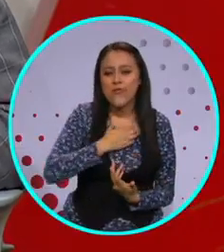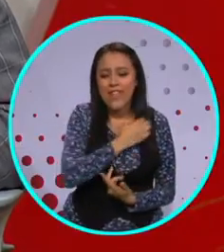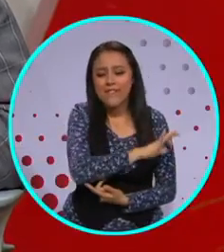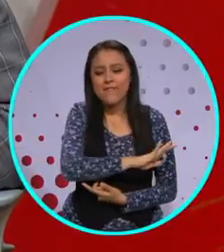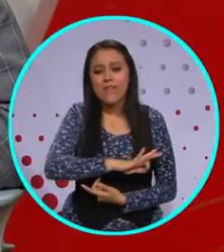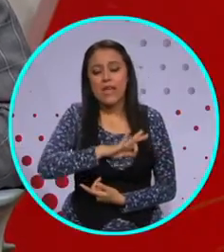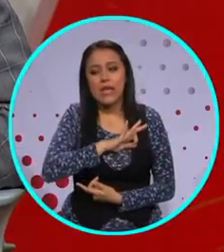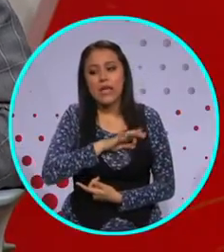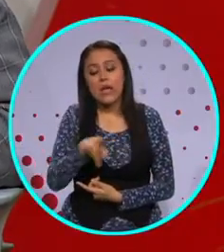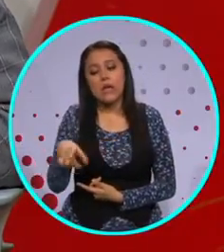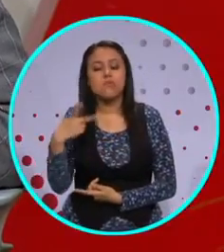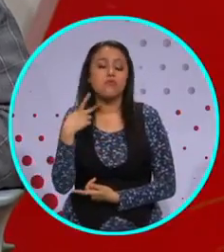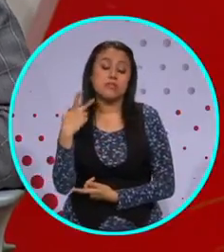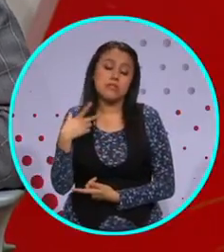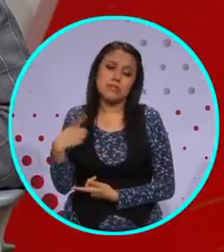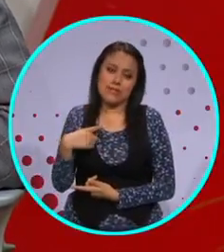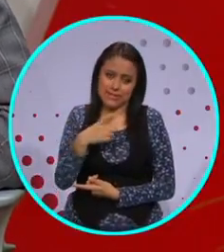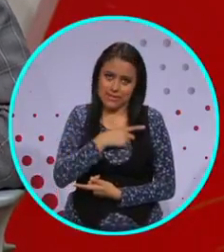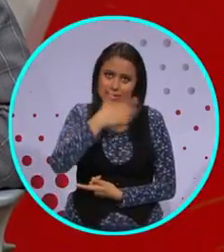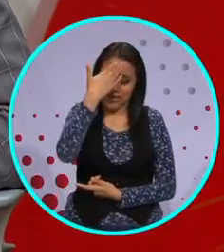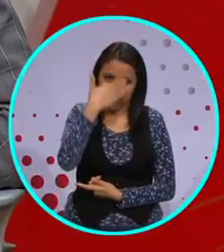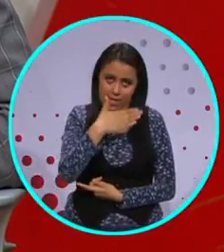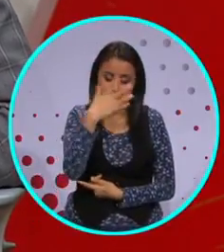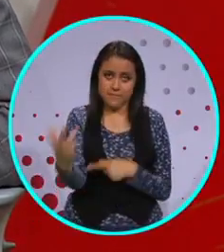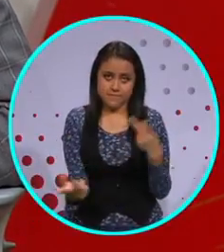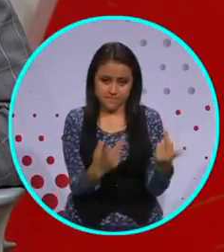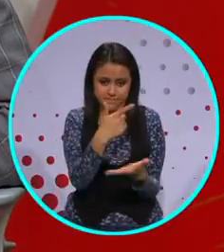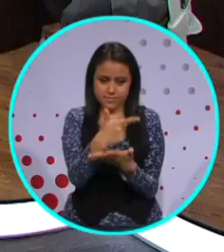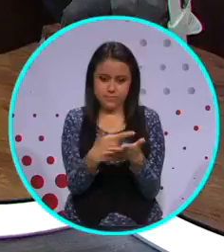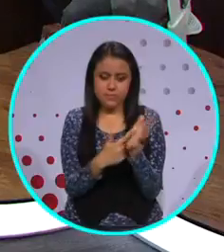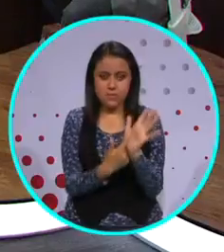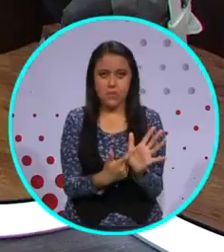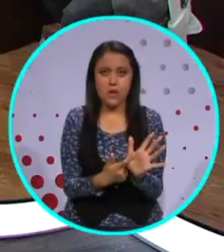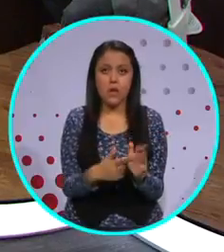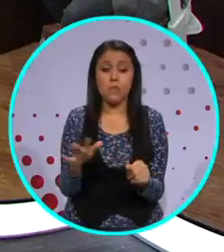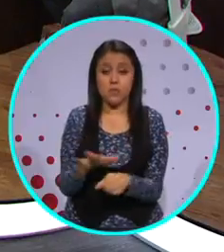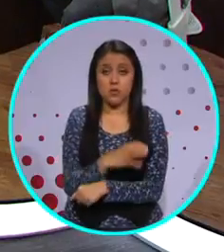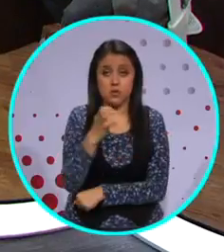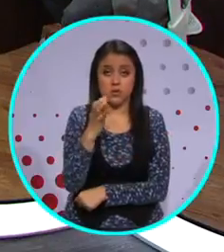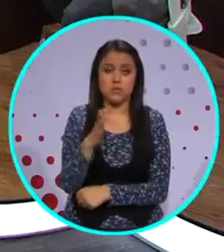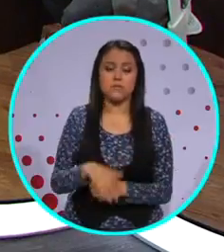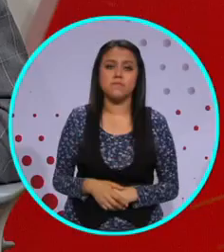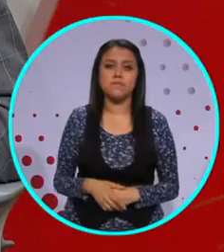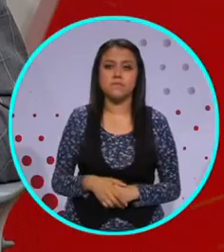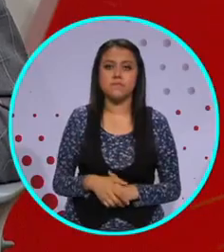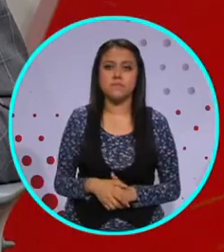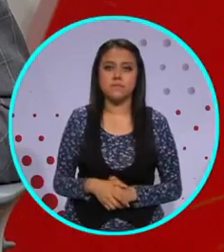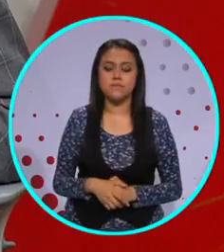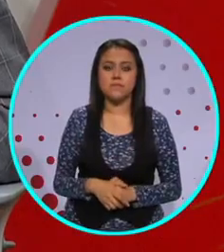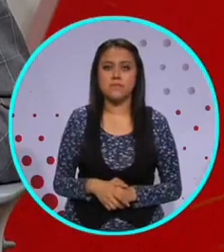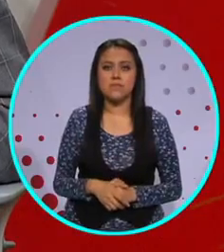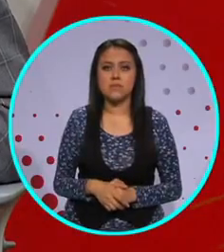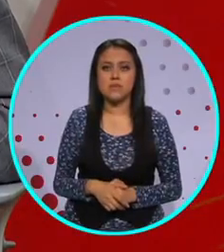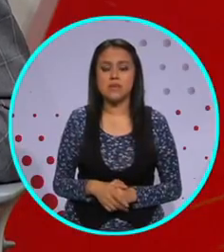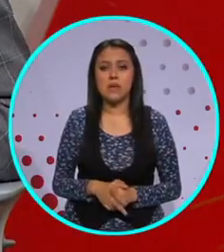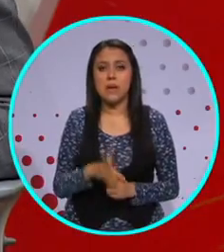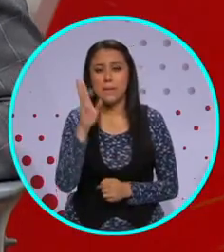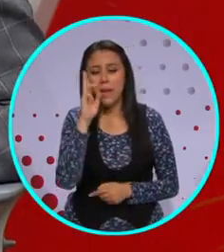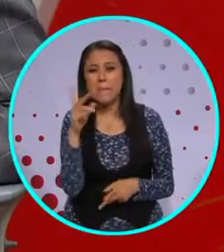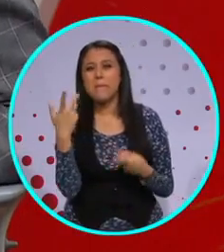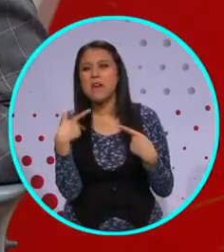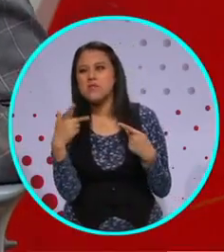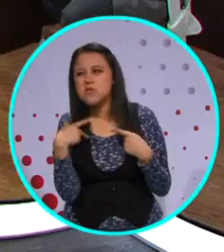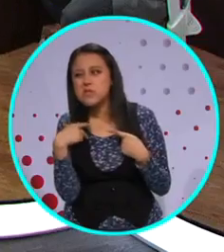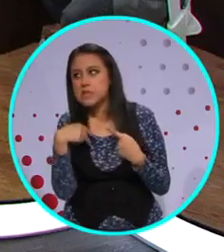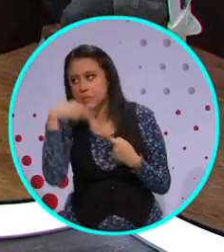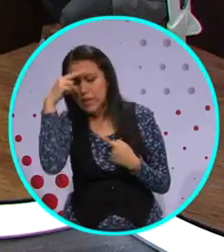tienen que entender esto y esta encuesta va por ese sentido en este momento traduce tratamos de traducir a los mexicanos para saber